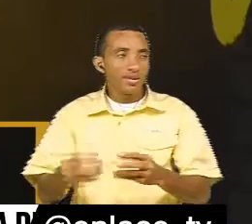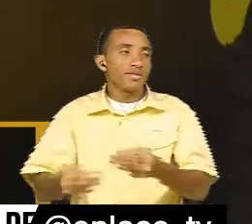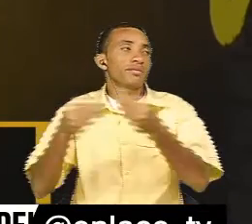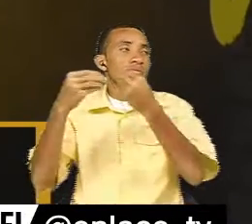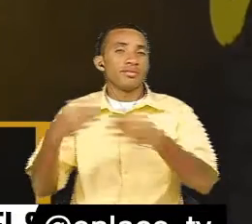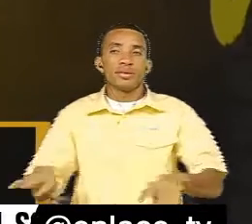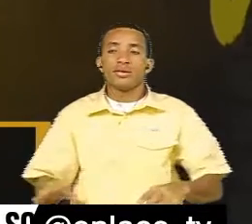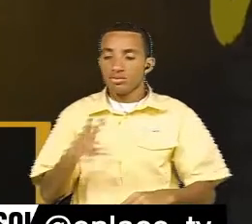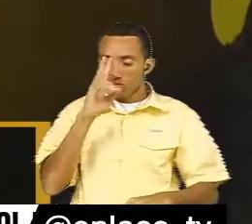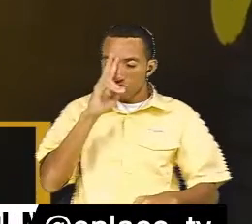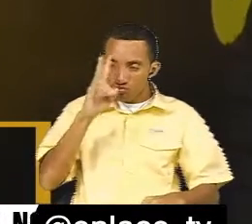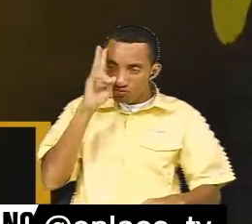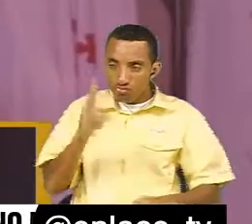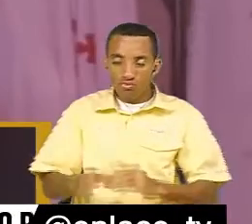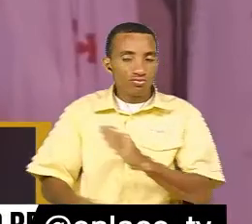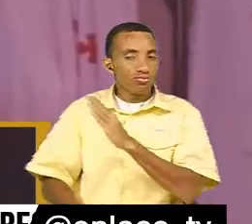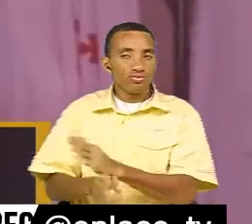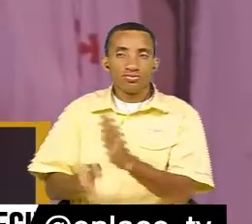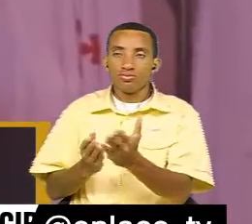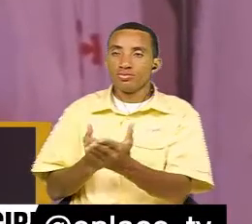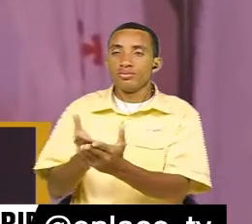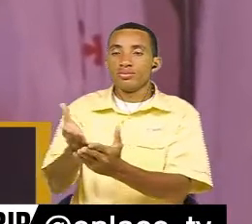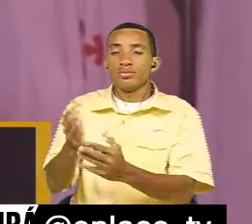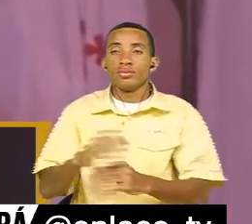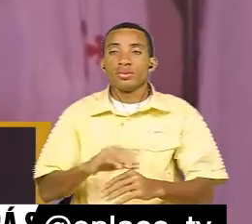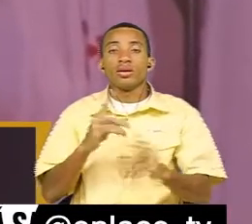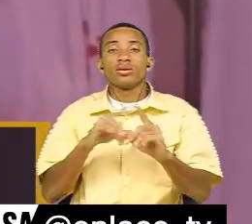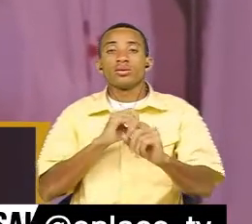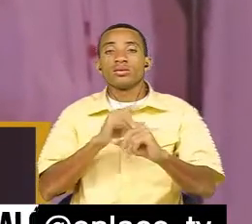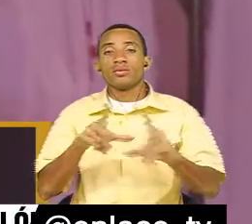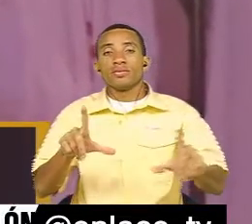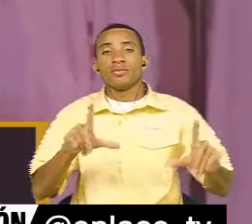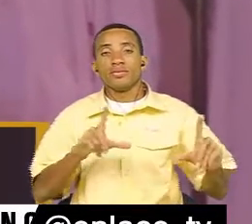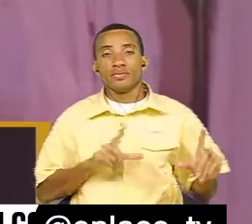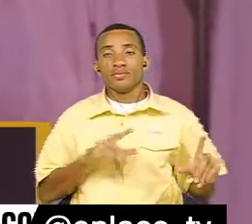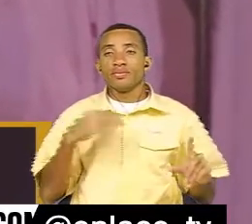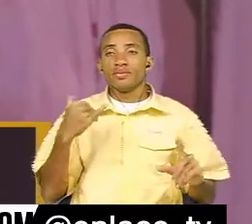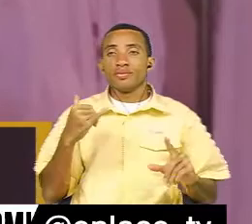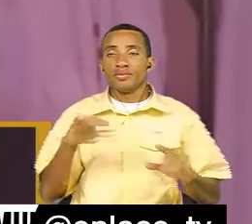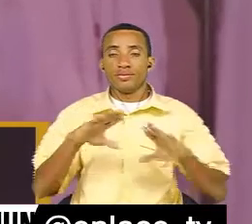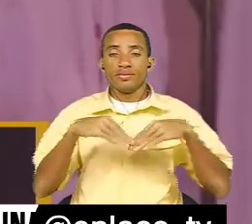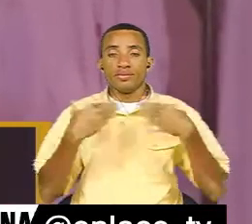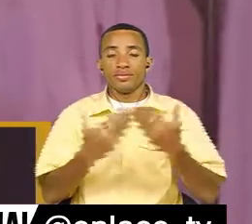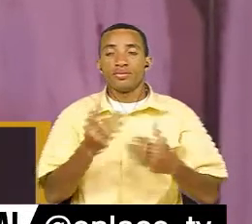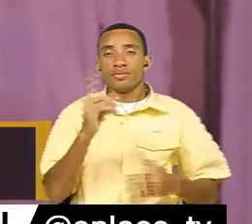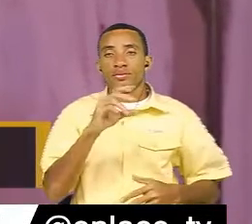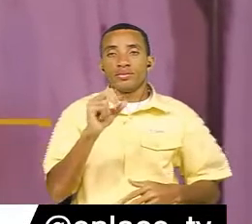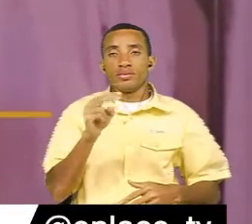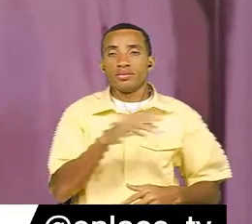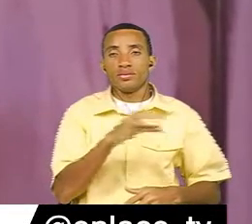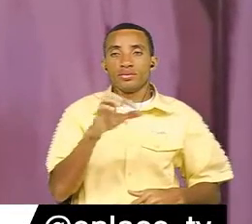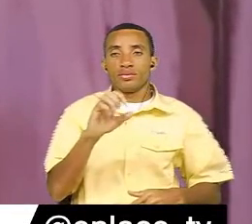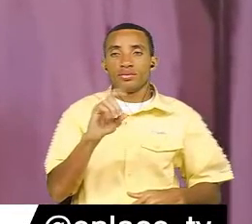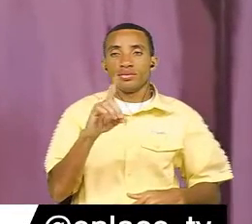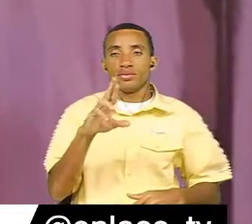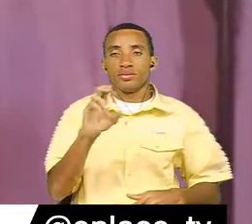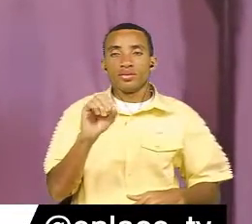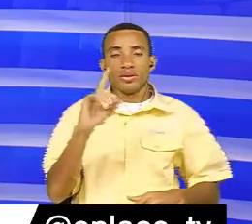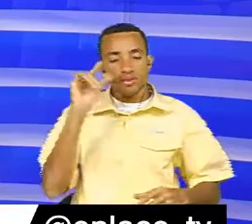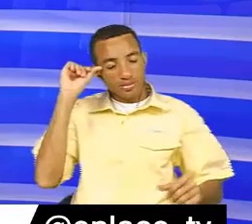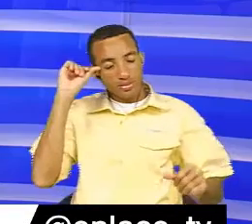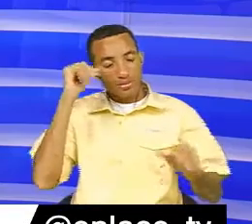rendirle este homenaje al Padre Arturo. Egresados de las distintas promociones del Seminario San Pedro Claver se darán cita para recordar al Padre Garzón.